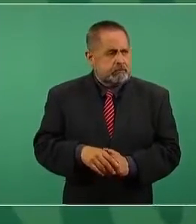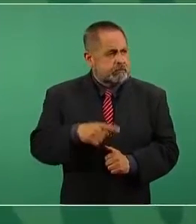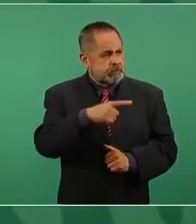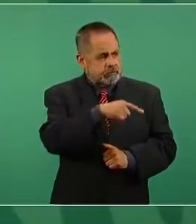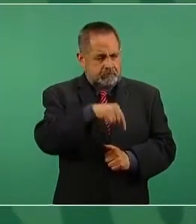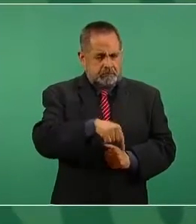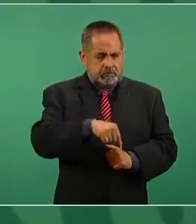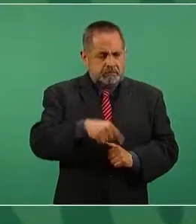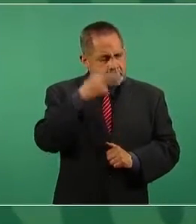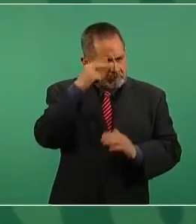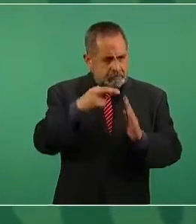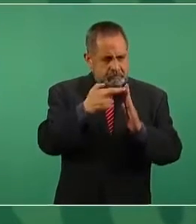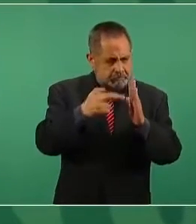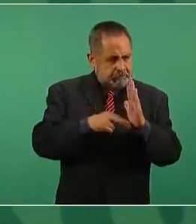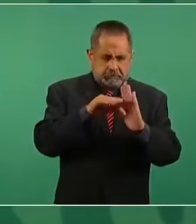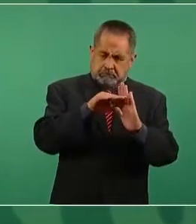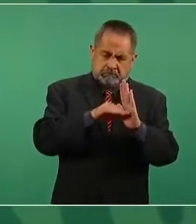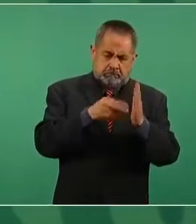mecanismos